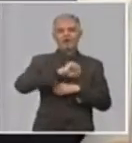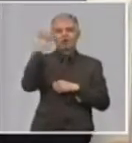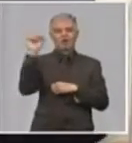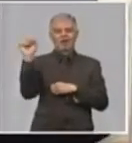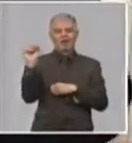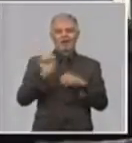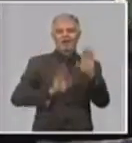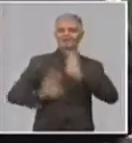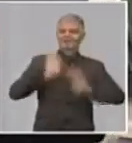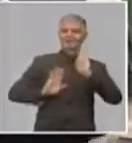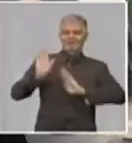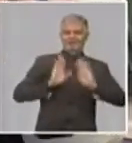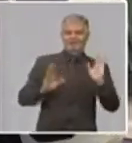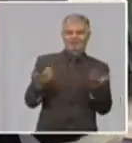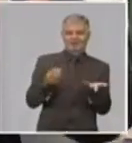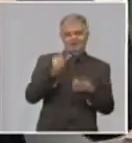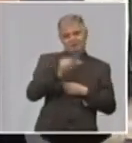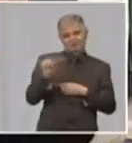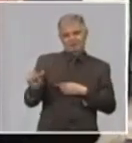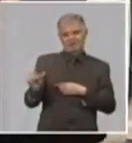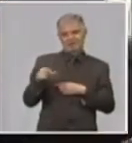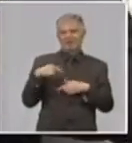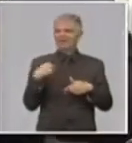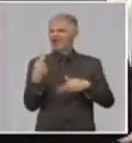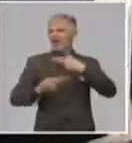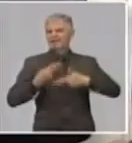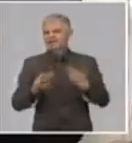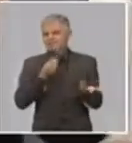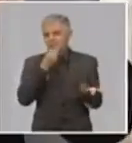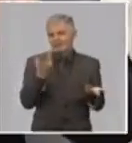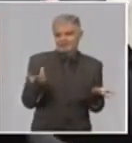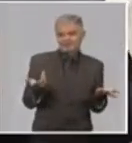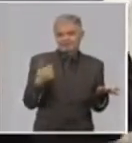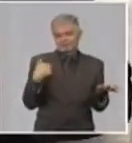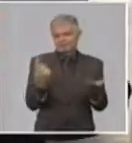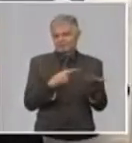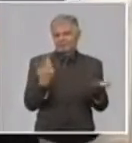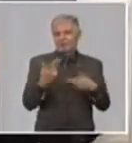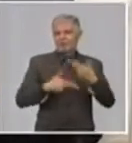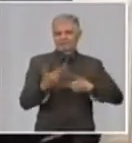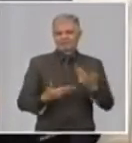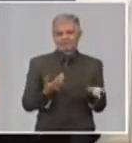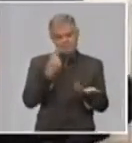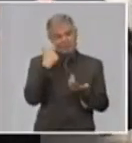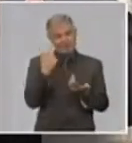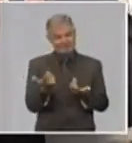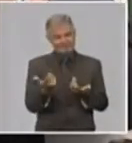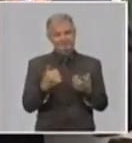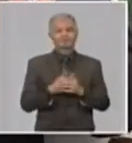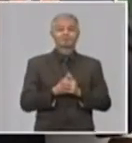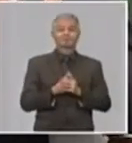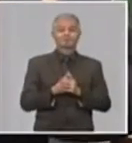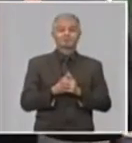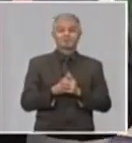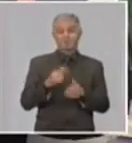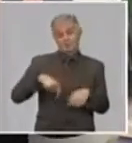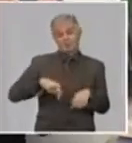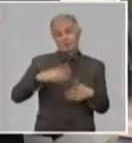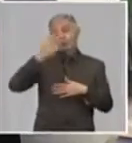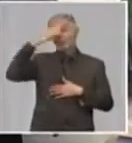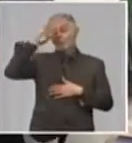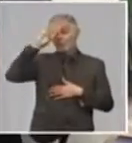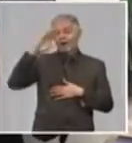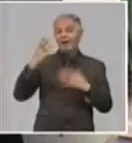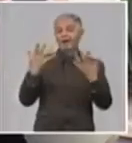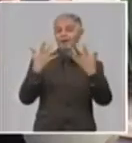enfermedad. Entonces, ¿qué hacer? ¿Qué podemos hacer? ¿Cuáles son el arsenal que tenemos para poder hacer eso? Cuba tiene, la